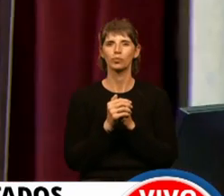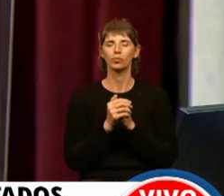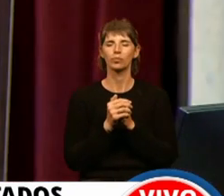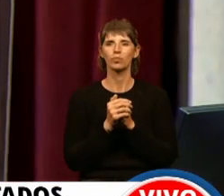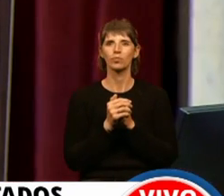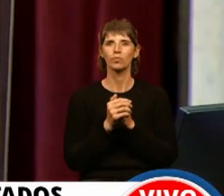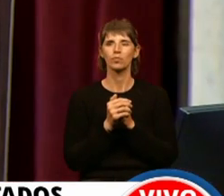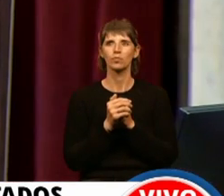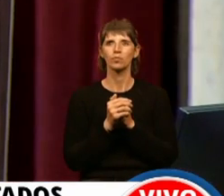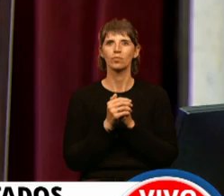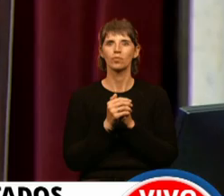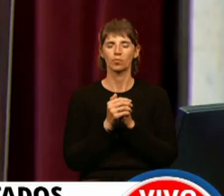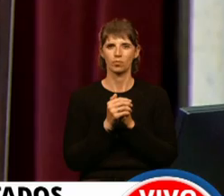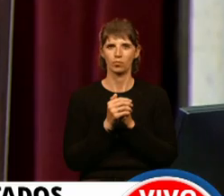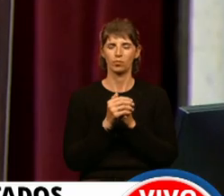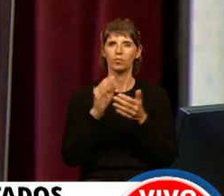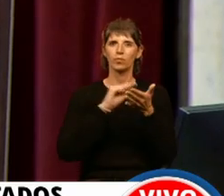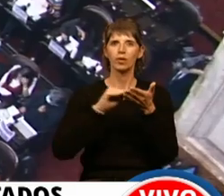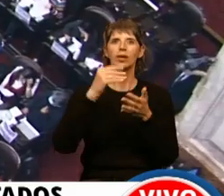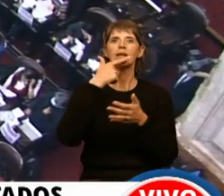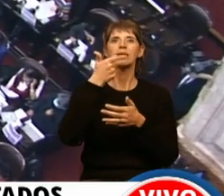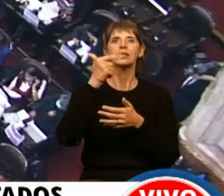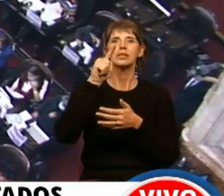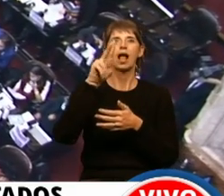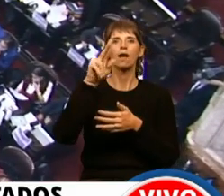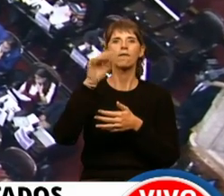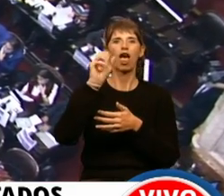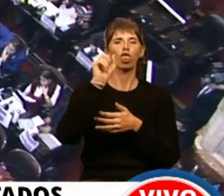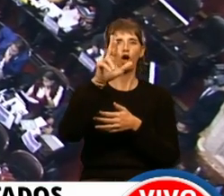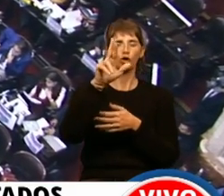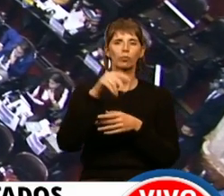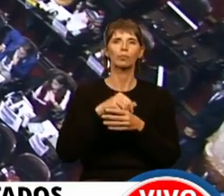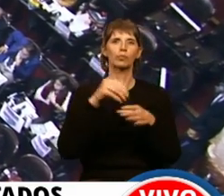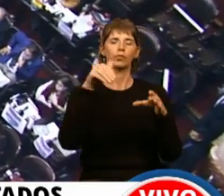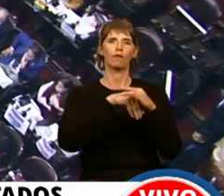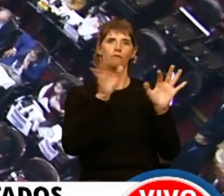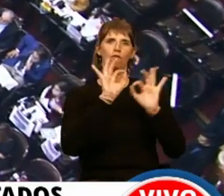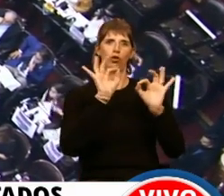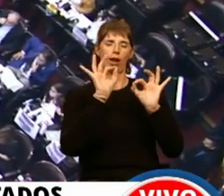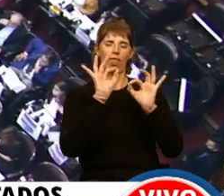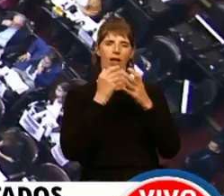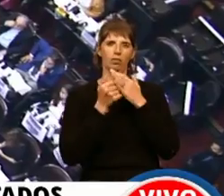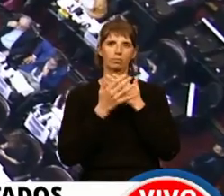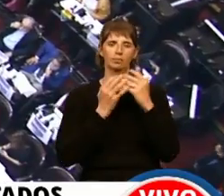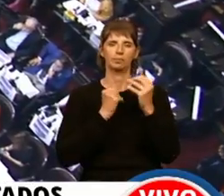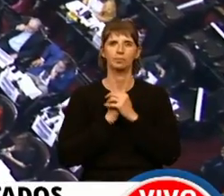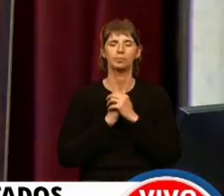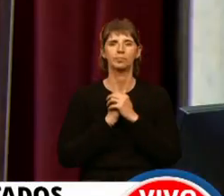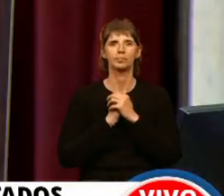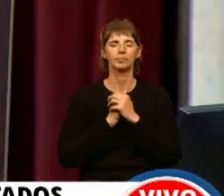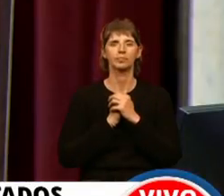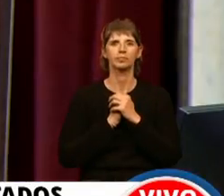diputados sebastián nicolás salvador abstención se abstiene el diputado salvador